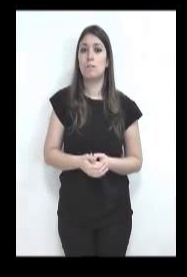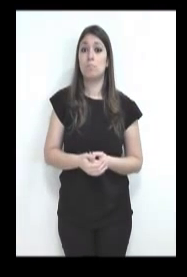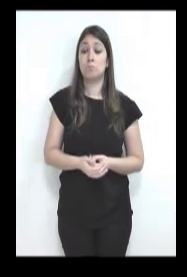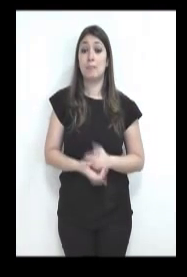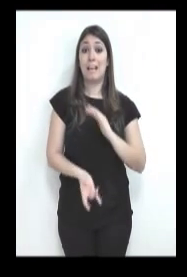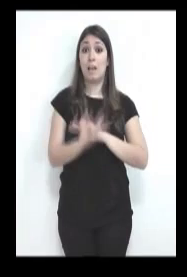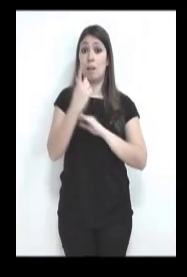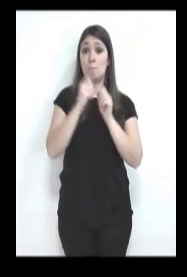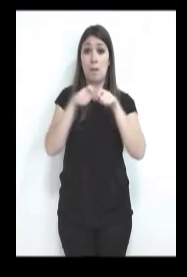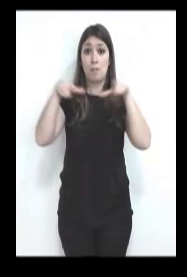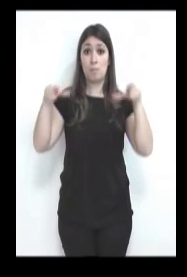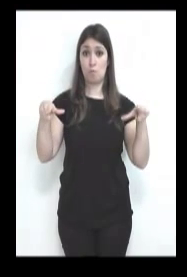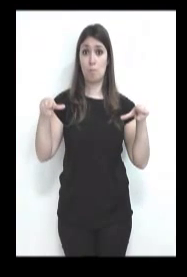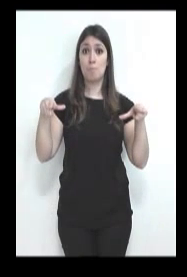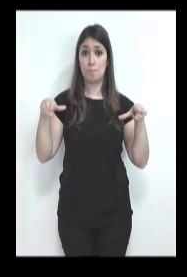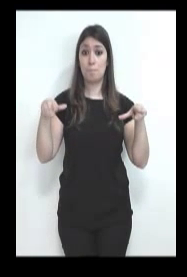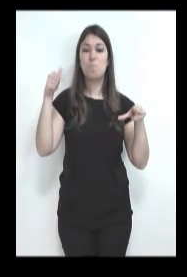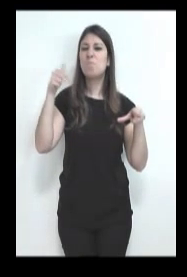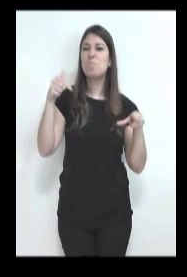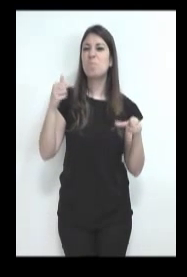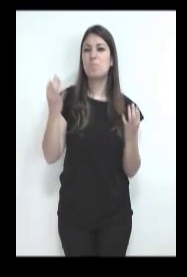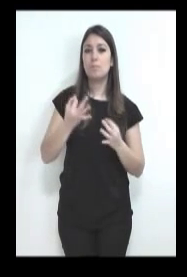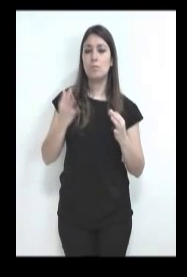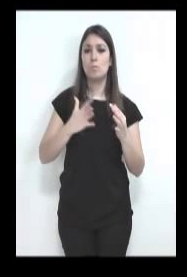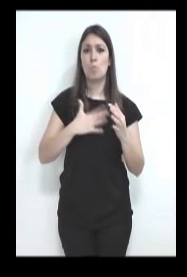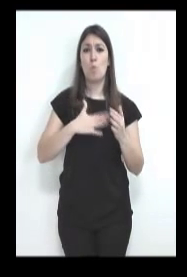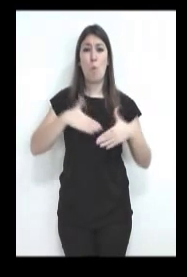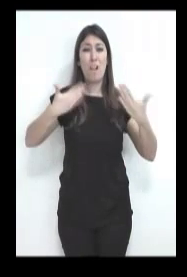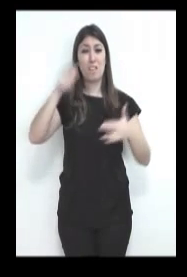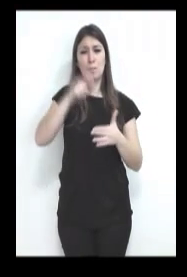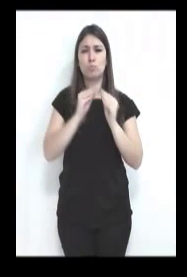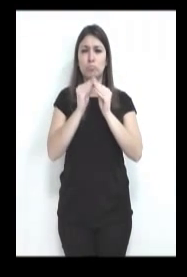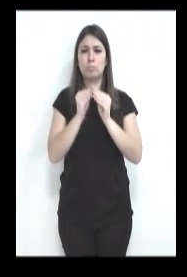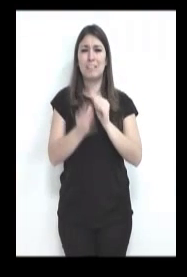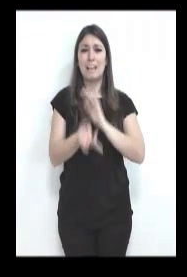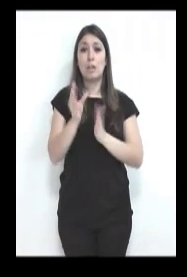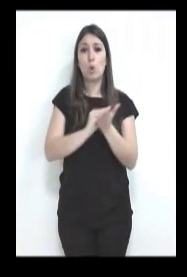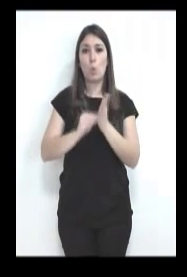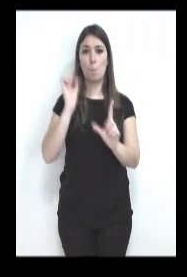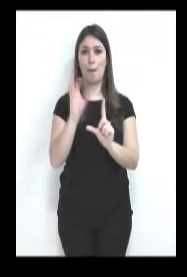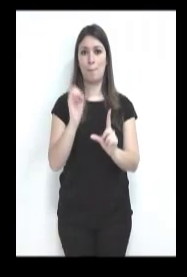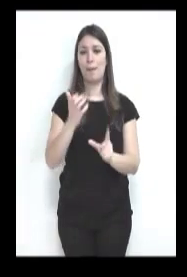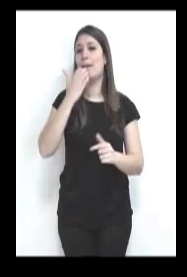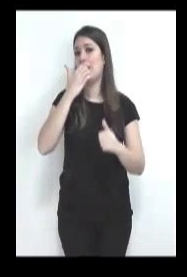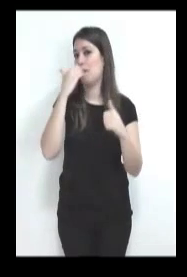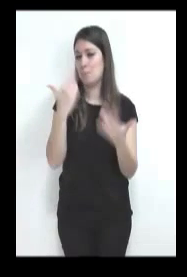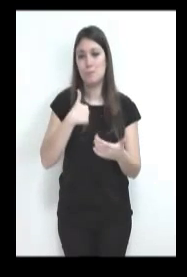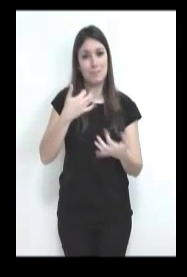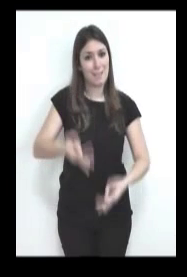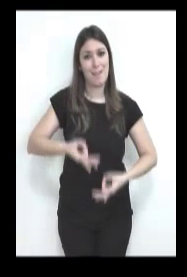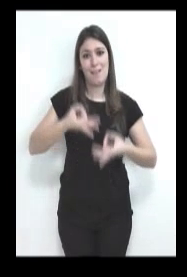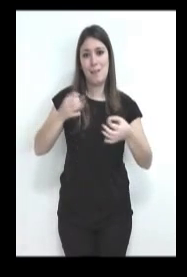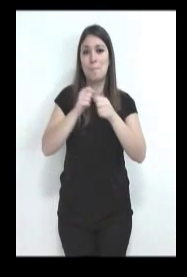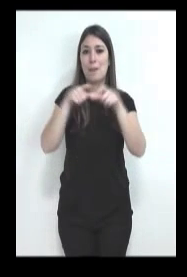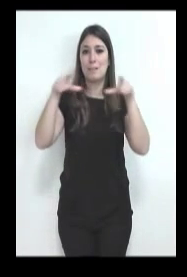una plataforma donde pueda desarrollar todo el mundo soluciones. Como yo siempre pongo el ejemplo de la